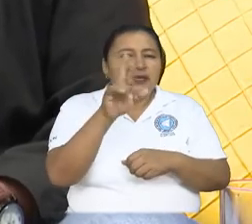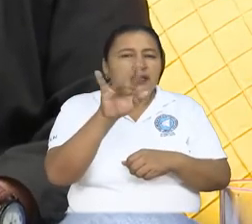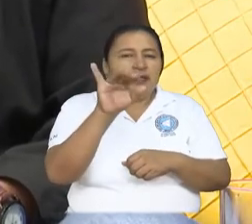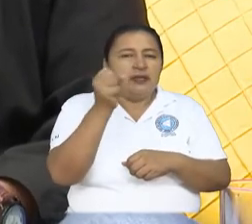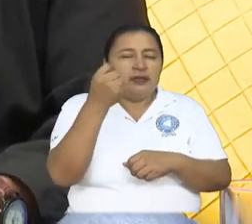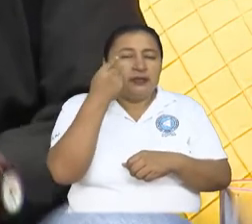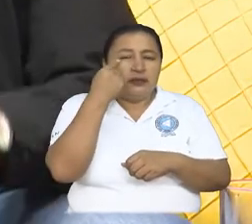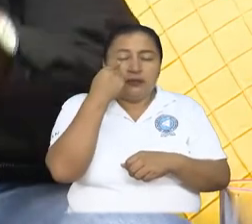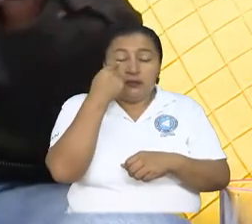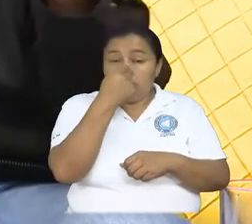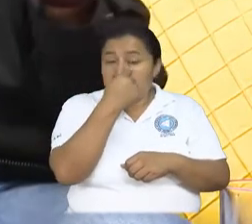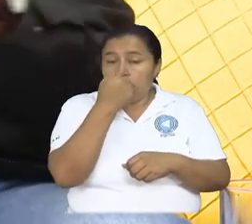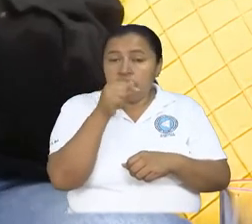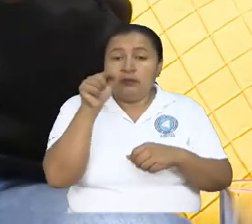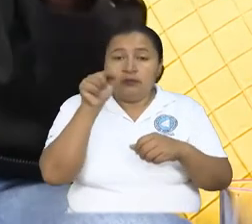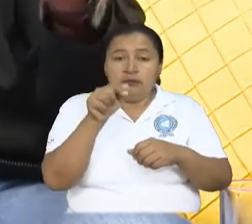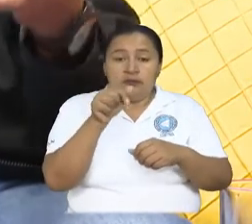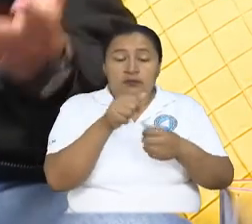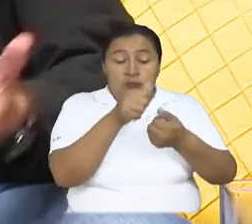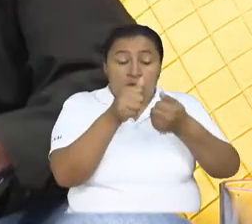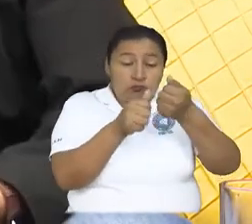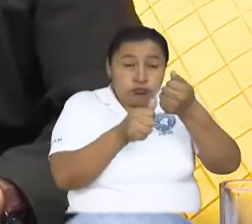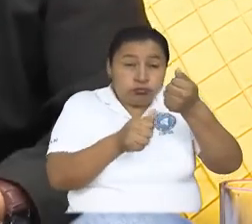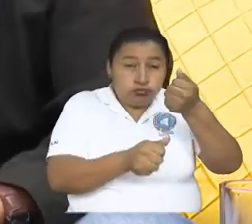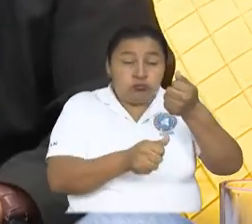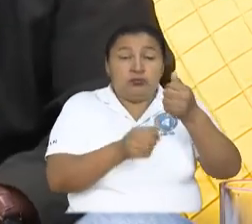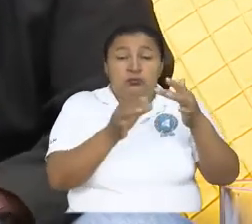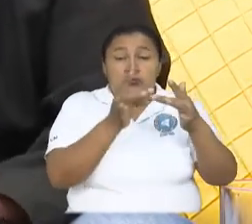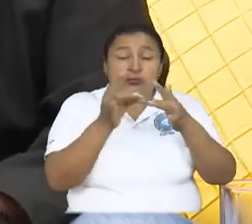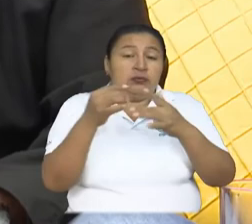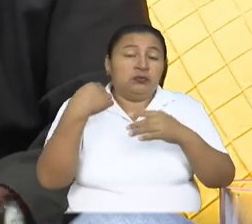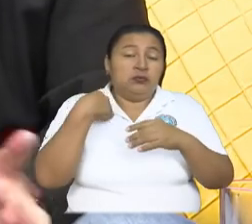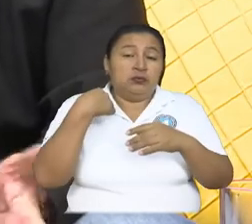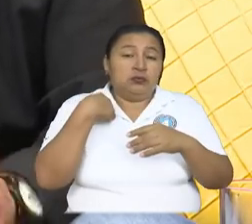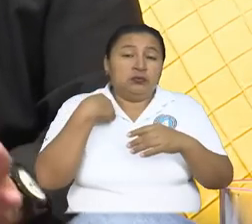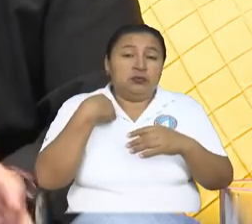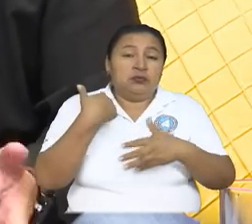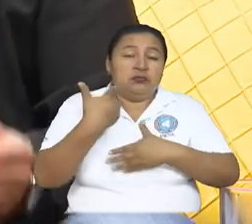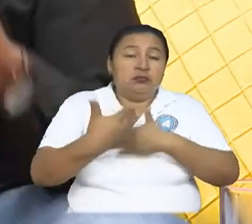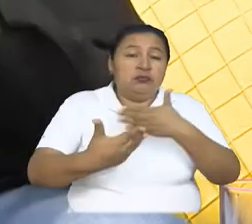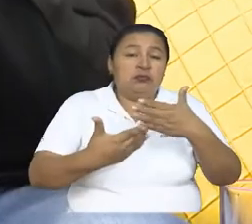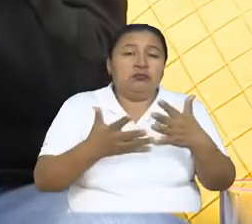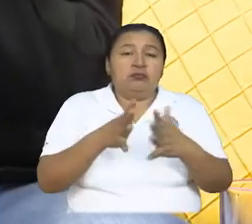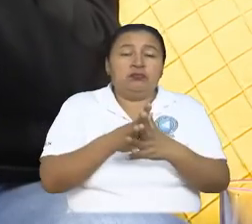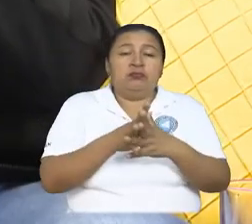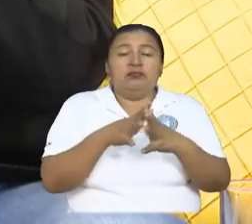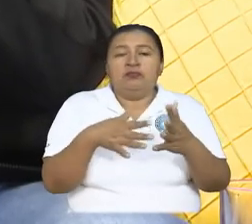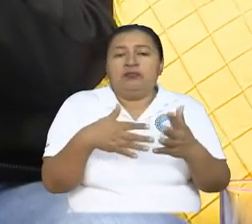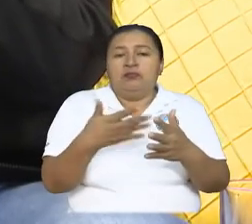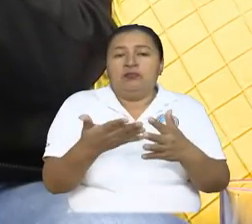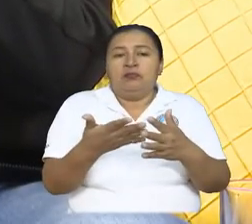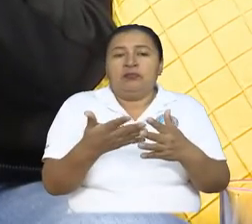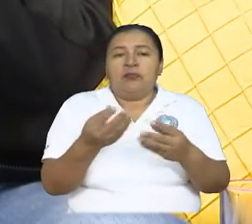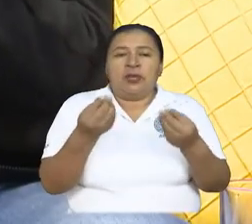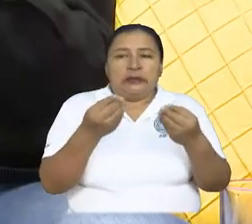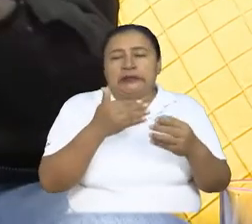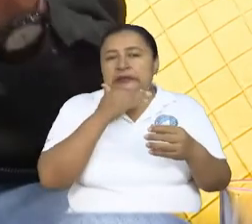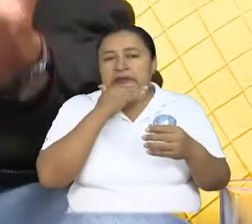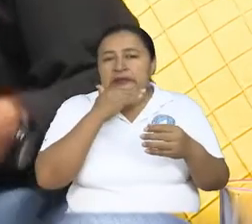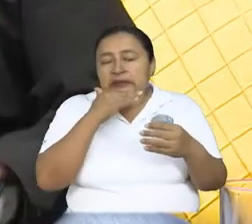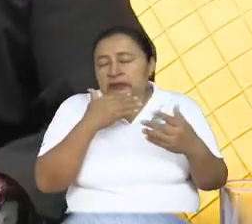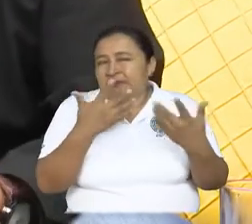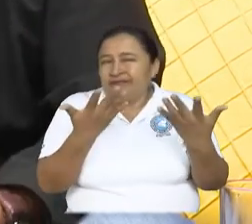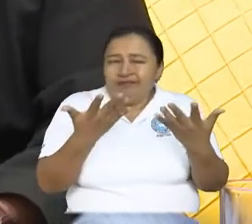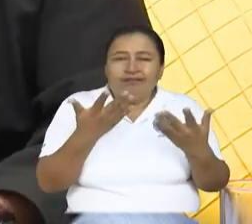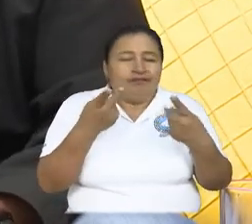entonces es que las especialidades siempre se vuelven digamos tan complicadas pero bueno